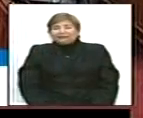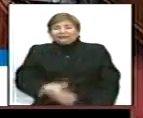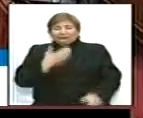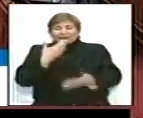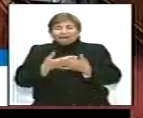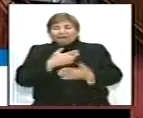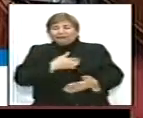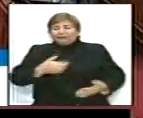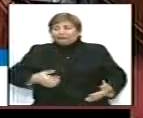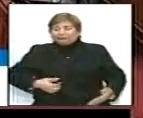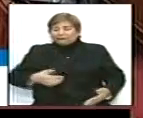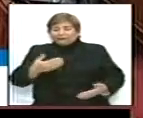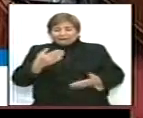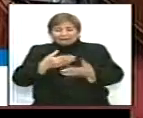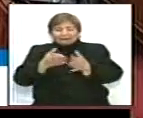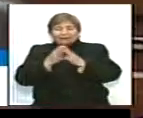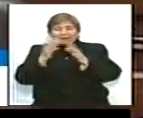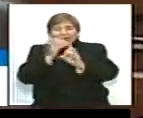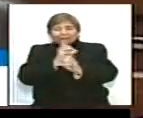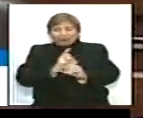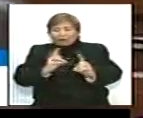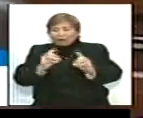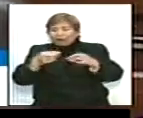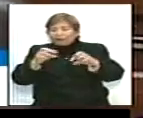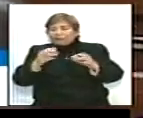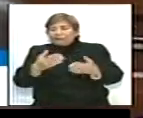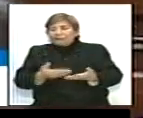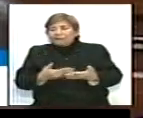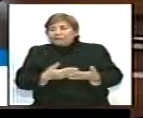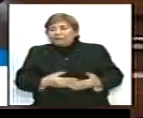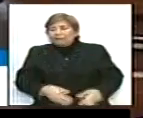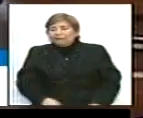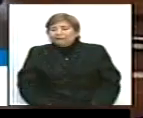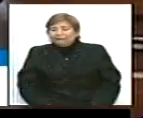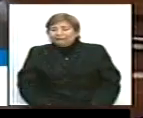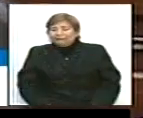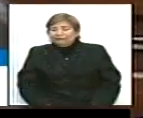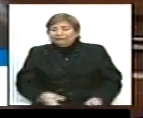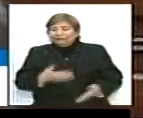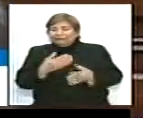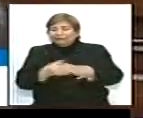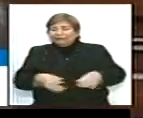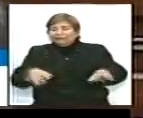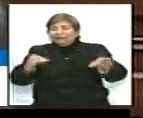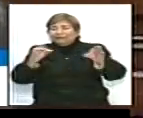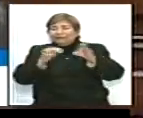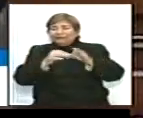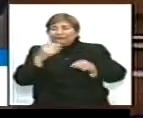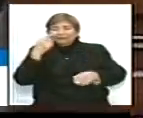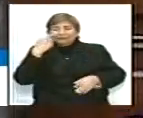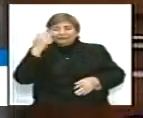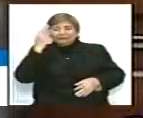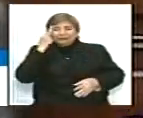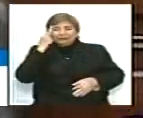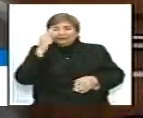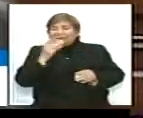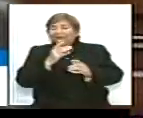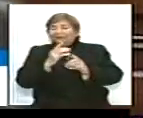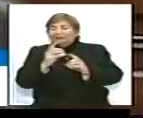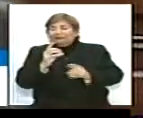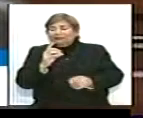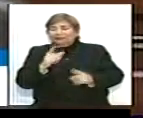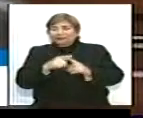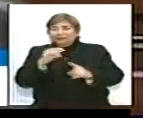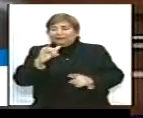Gracias, presidenta, por el espíritu democrático de permitir el debate. Presidente, es importante recordar que el proyecto de la mayoría tiene una